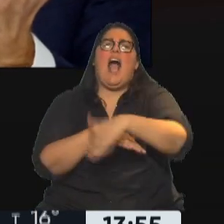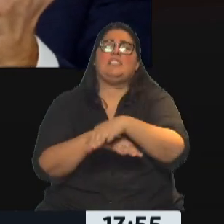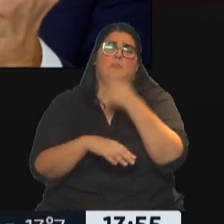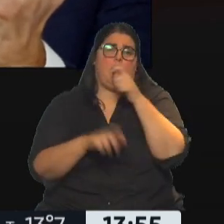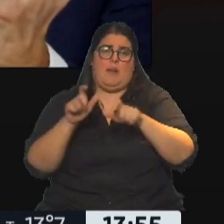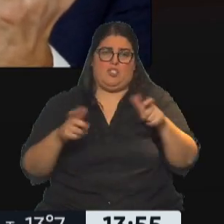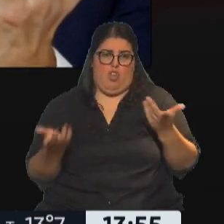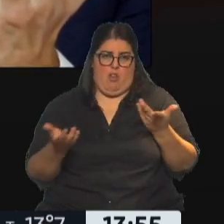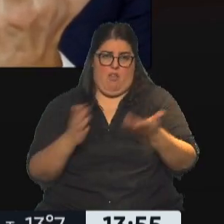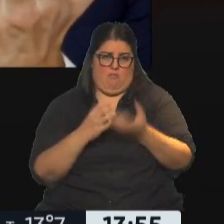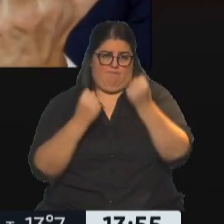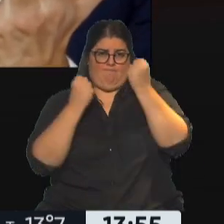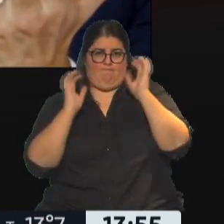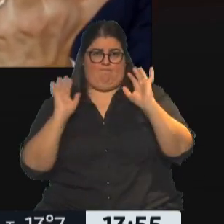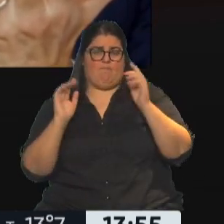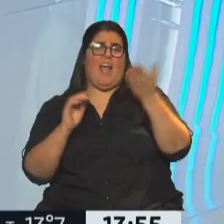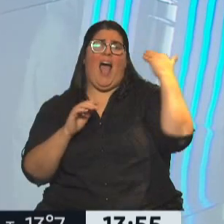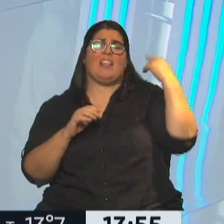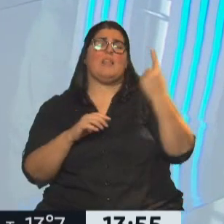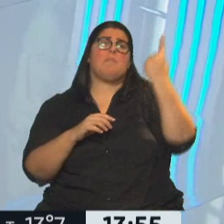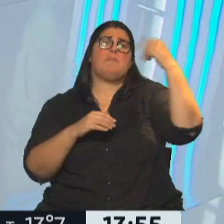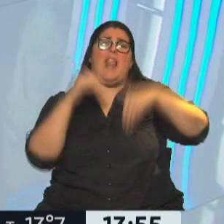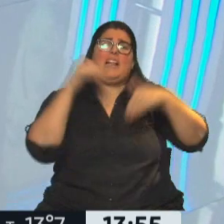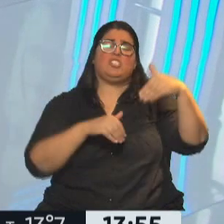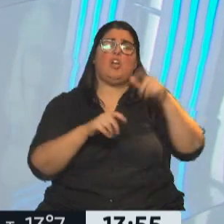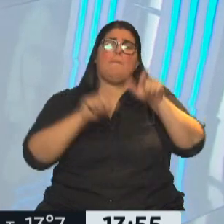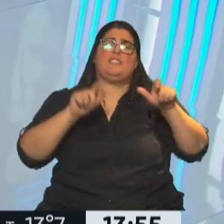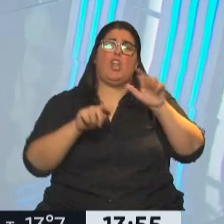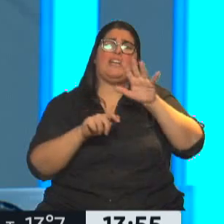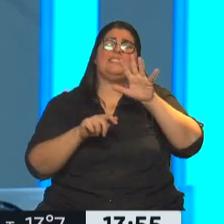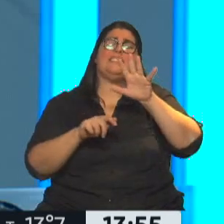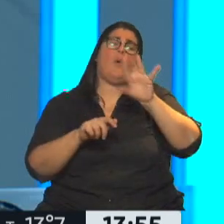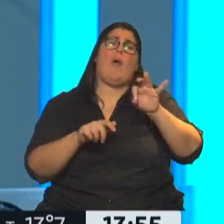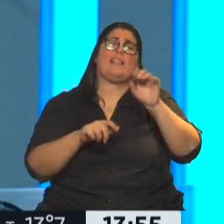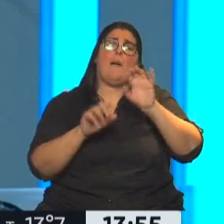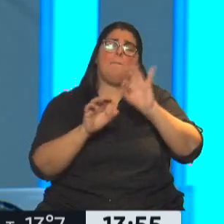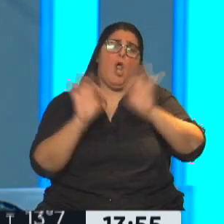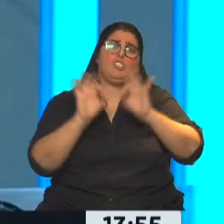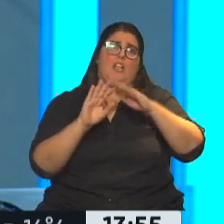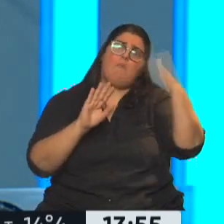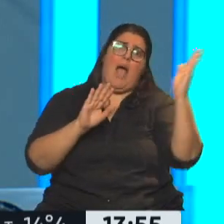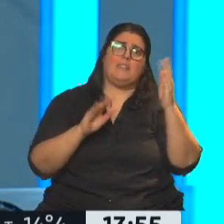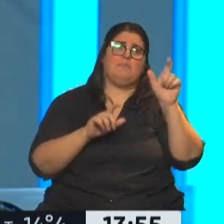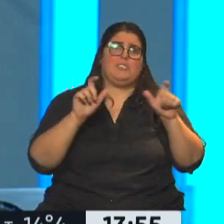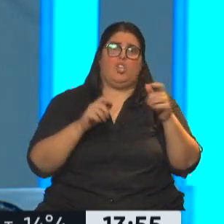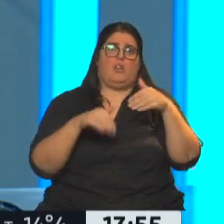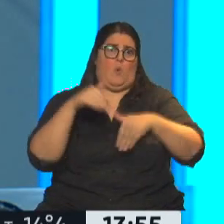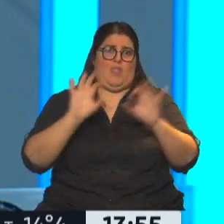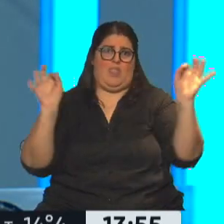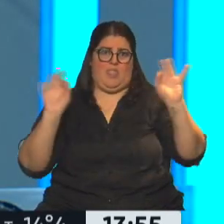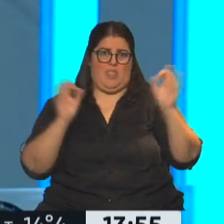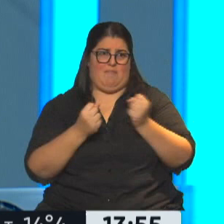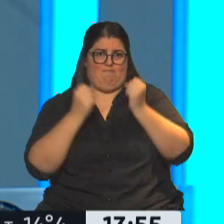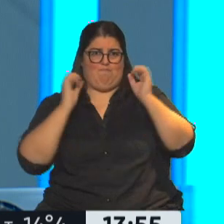en la primera vuelta hubo una abstención mayor al 50%, a lo que ya estamos viendo en presidenciales, ¿no? Un poco menos,